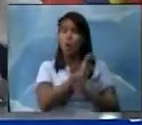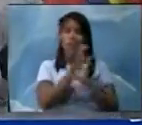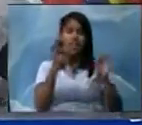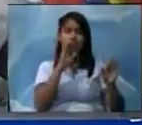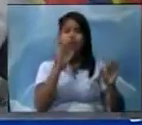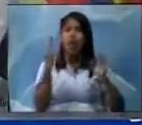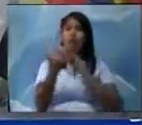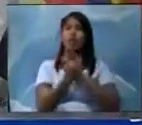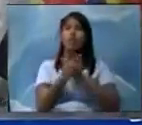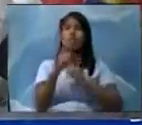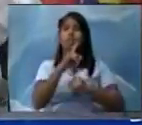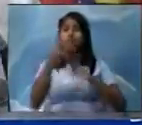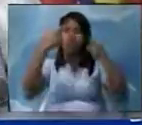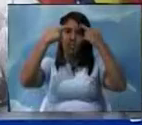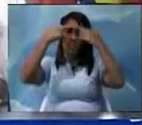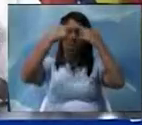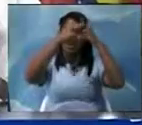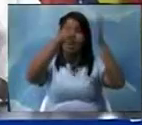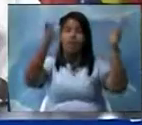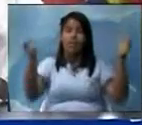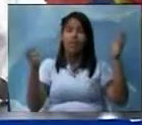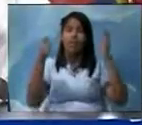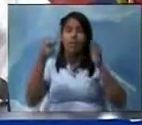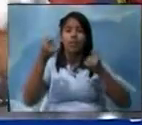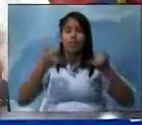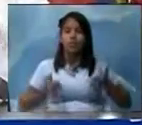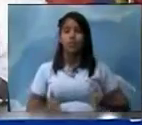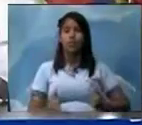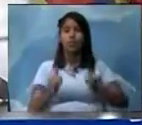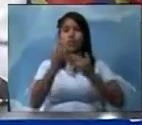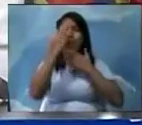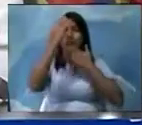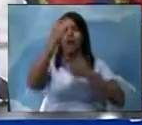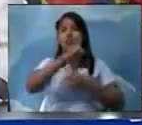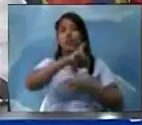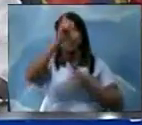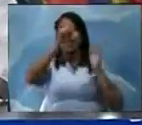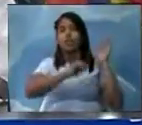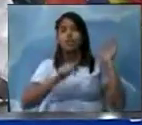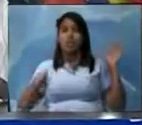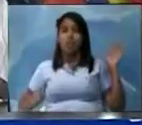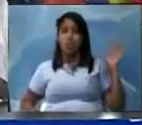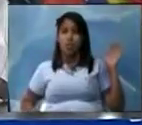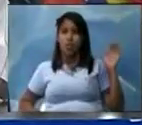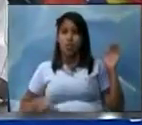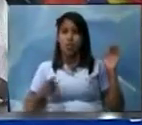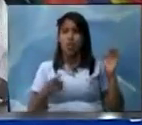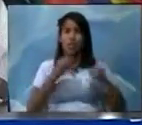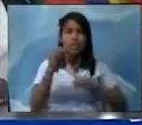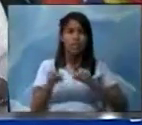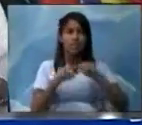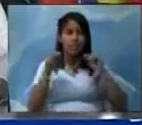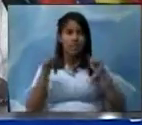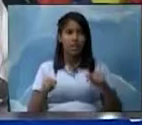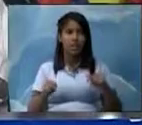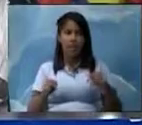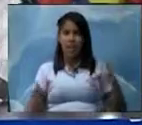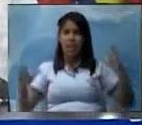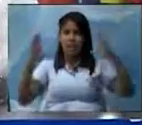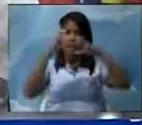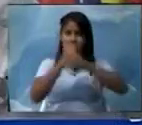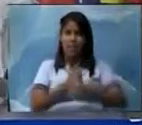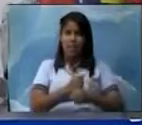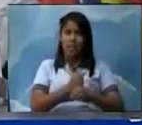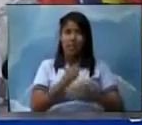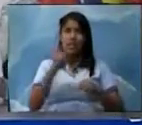oculto que no haya de ser manifestado delante del señor lo que se hace en